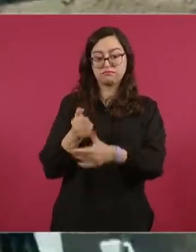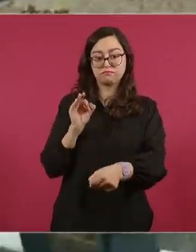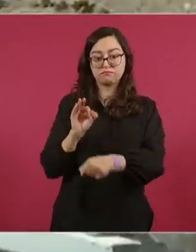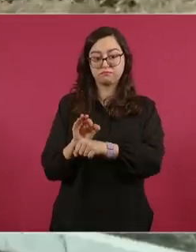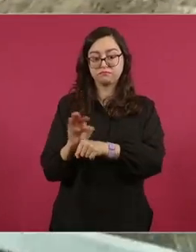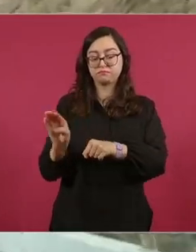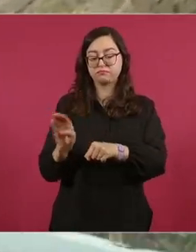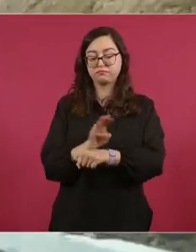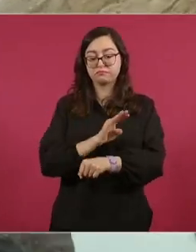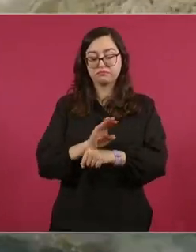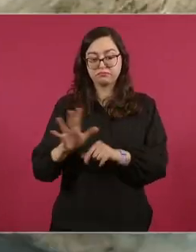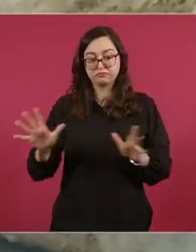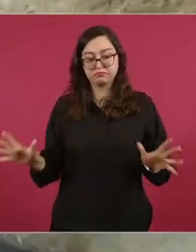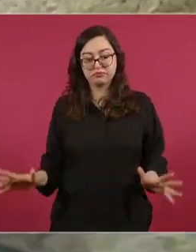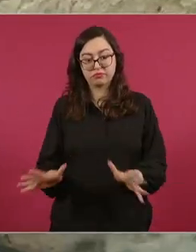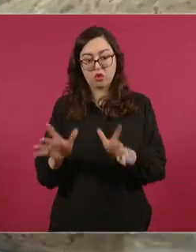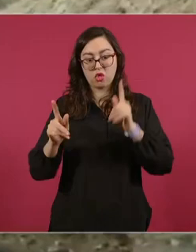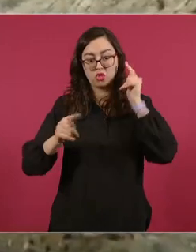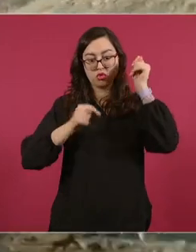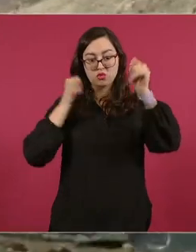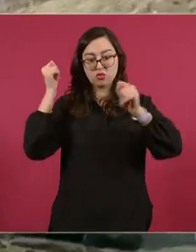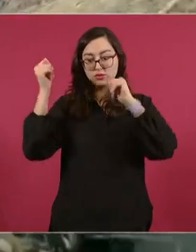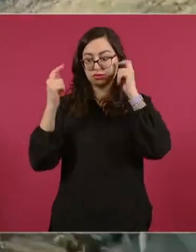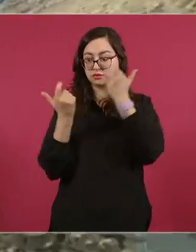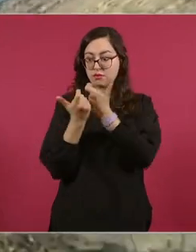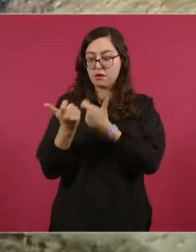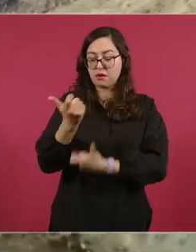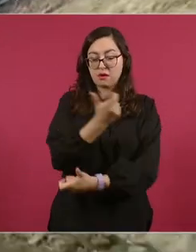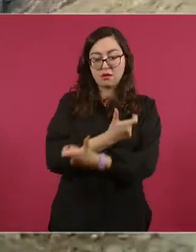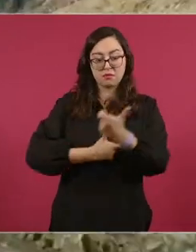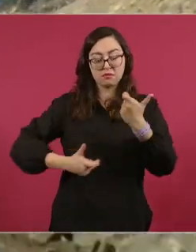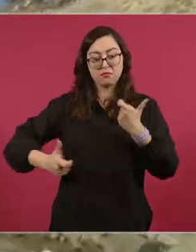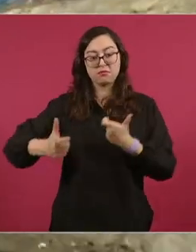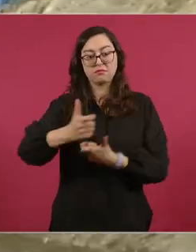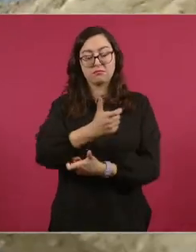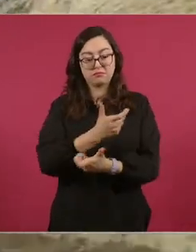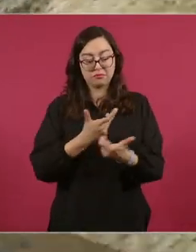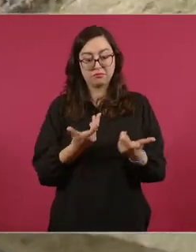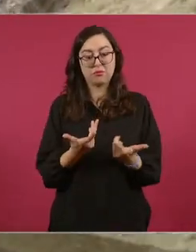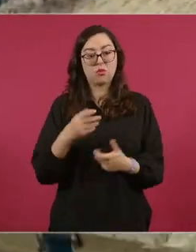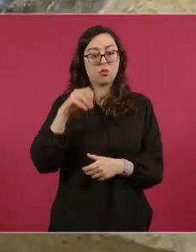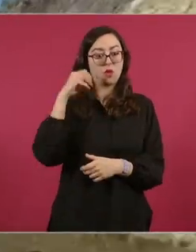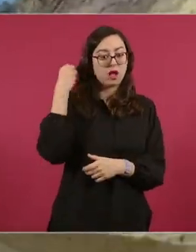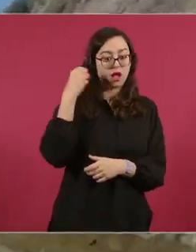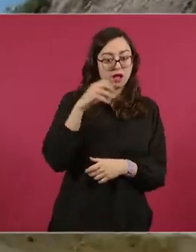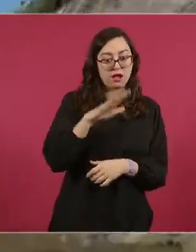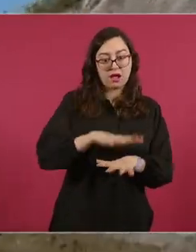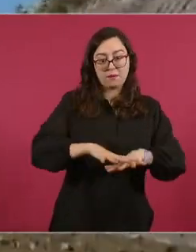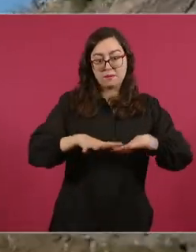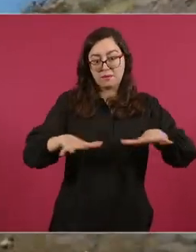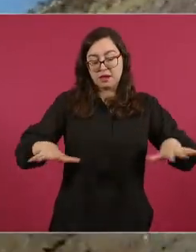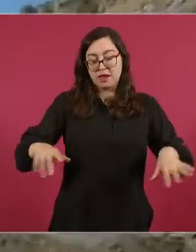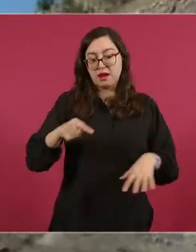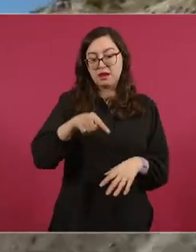turístico y social de la costa de Oaxaca, de Puerto Escondido a Huatulco. Y